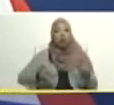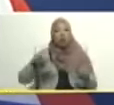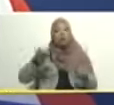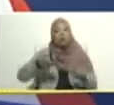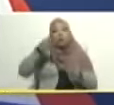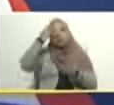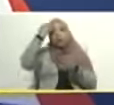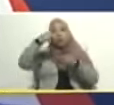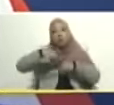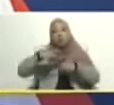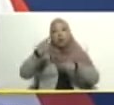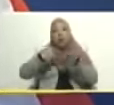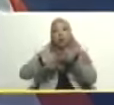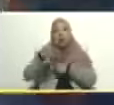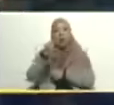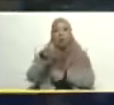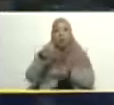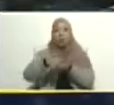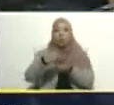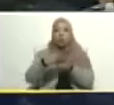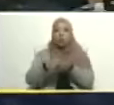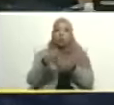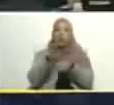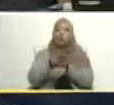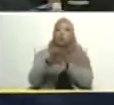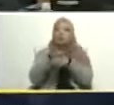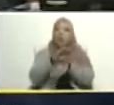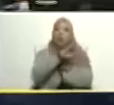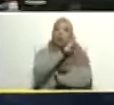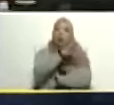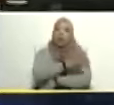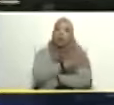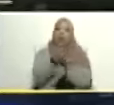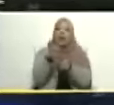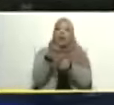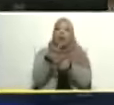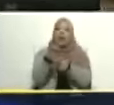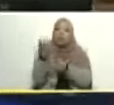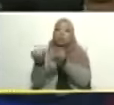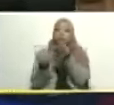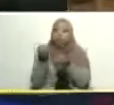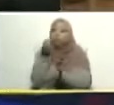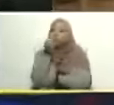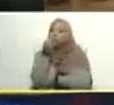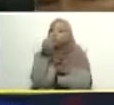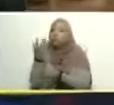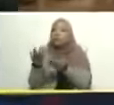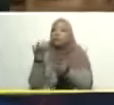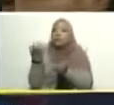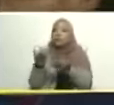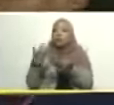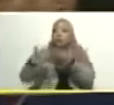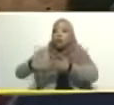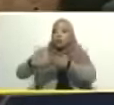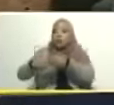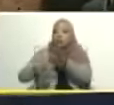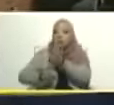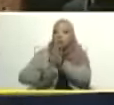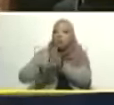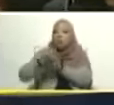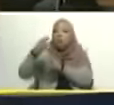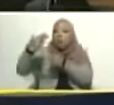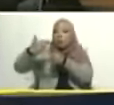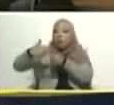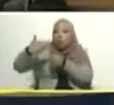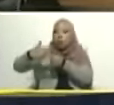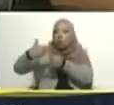acuerdos para inversiones, para la seguridad energética de gas y desarrollo petrolífero